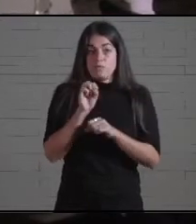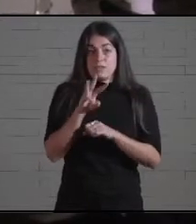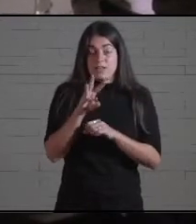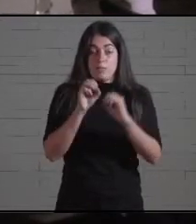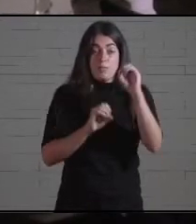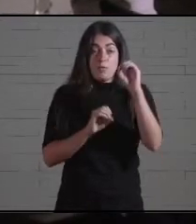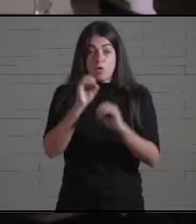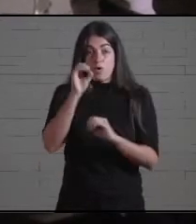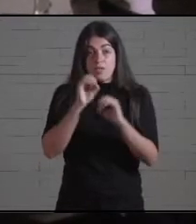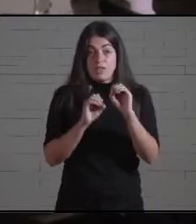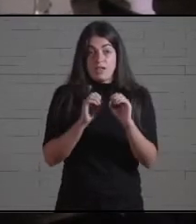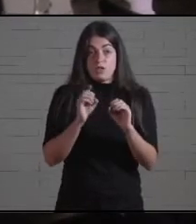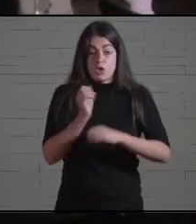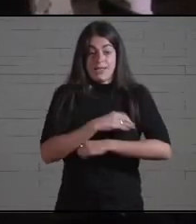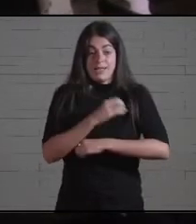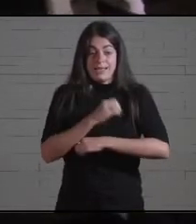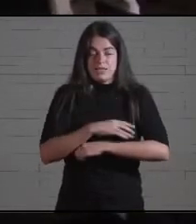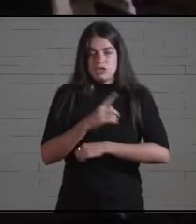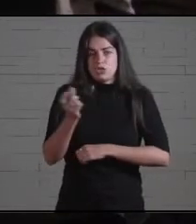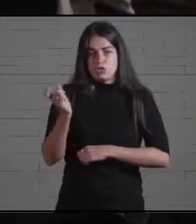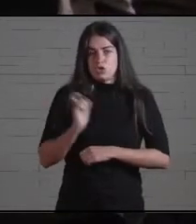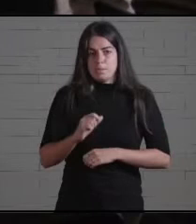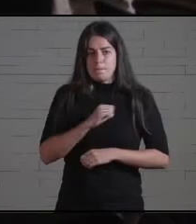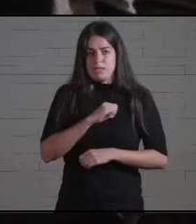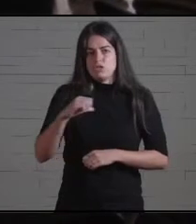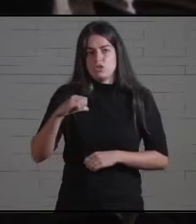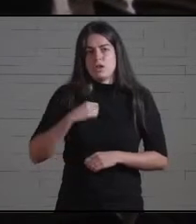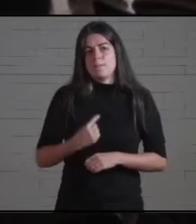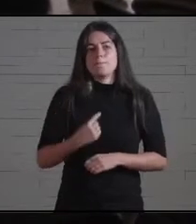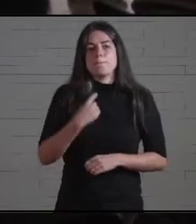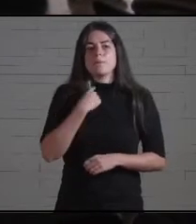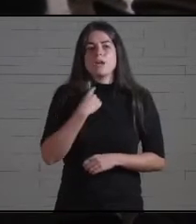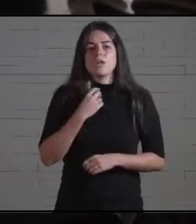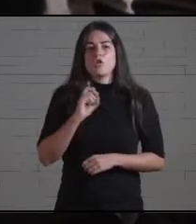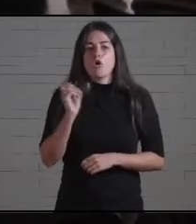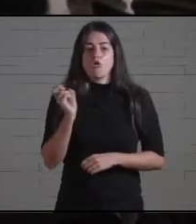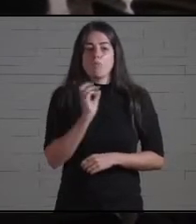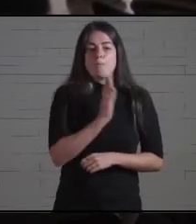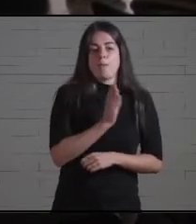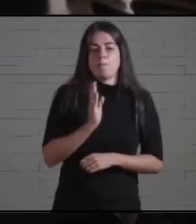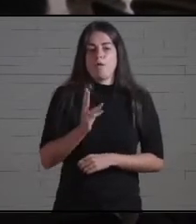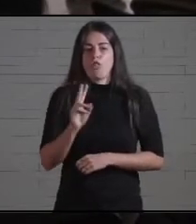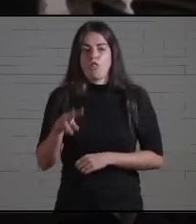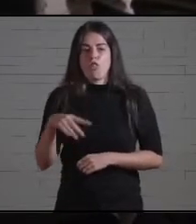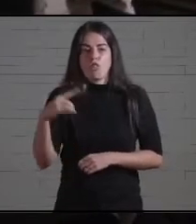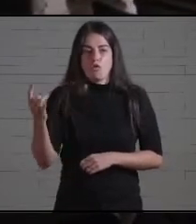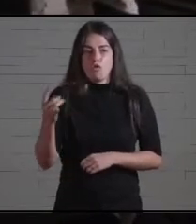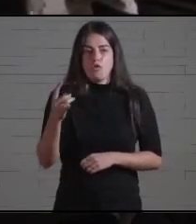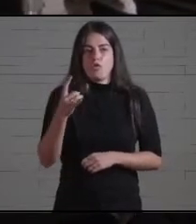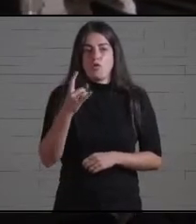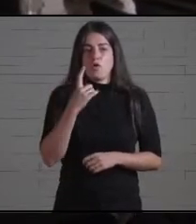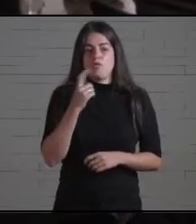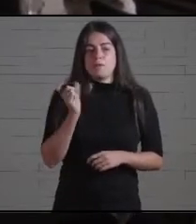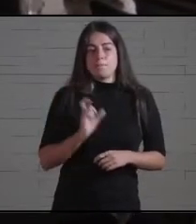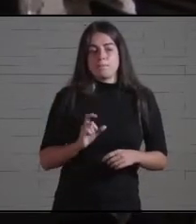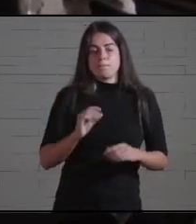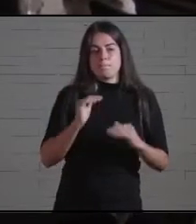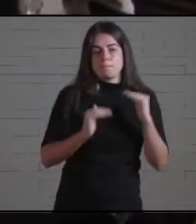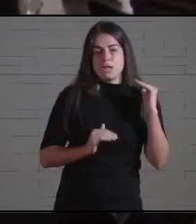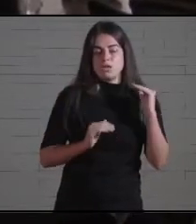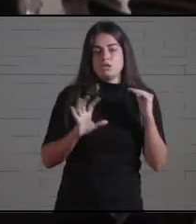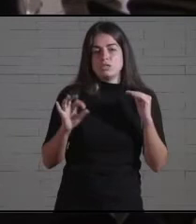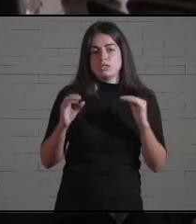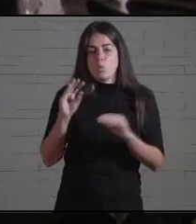ingresos personales, un 15% doblemente han perdido ingresos y ha aumentado los cuidados, y